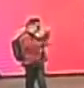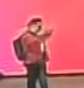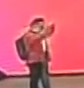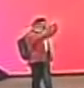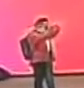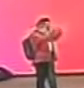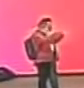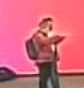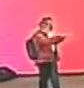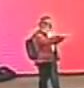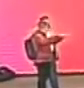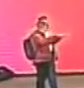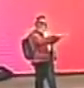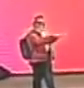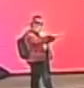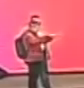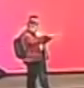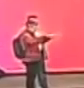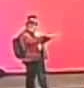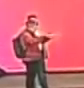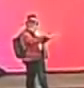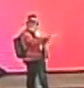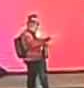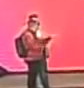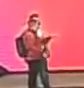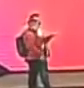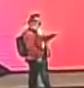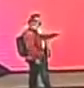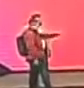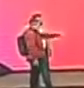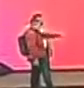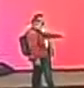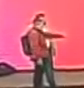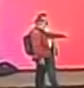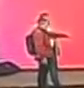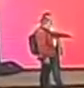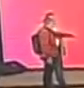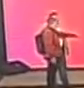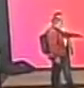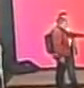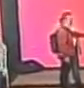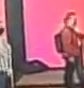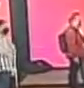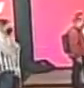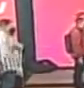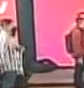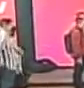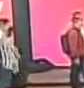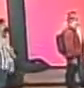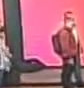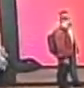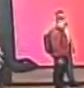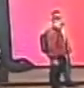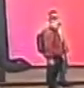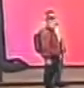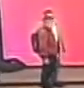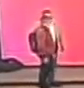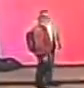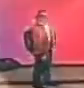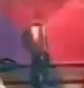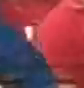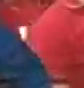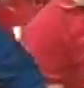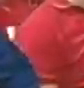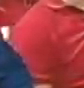el jefe de estado venezolano nicolás maduro ha pedido lealtad máximo compromiso en